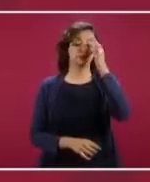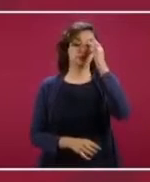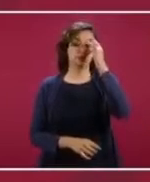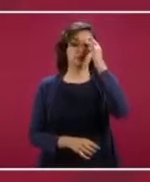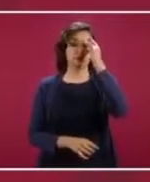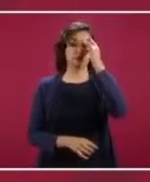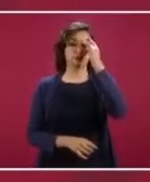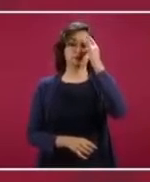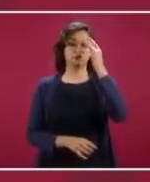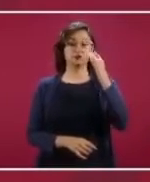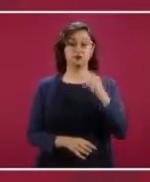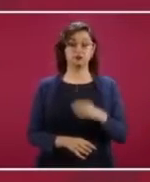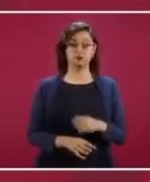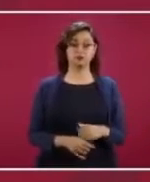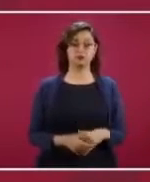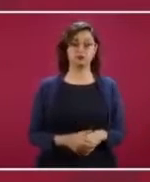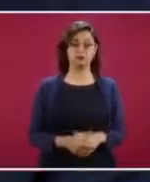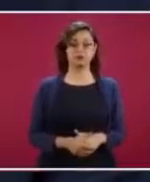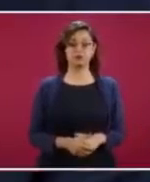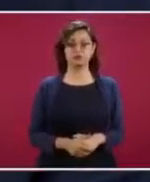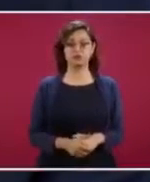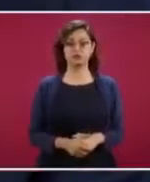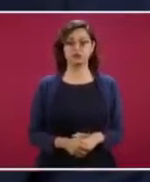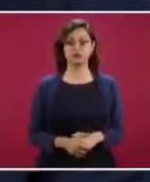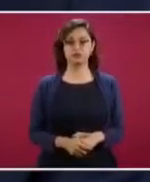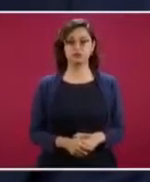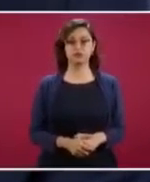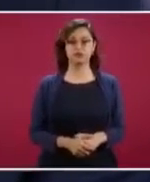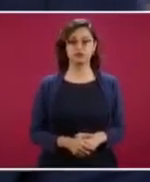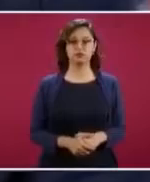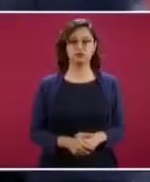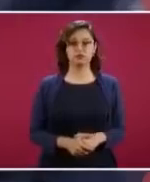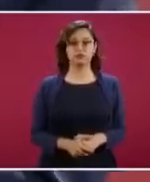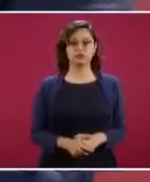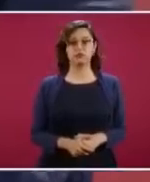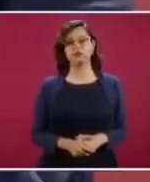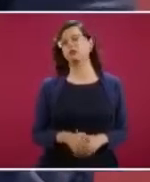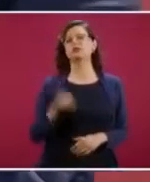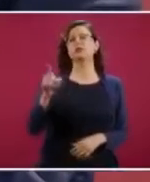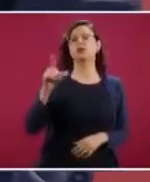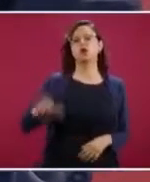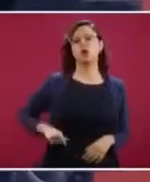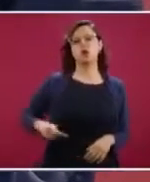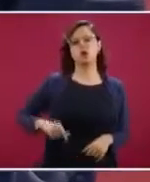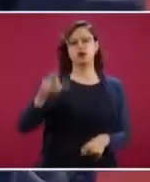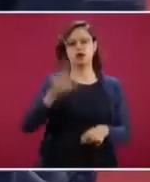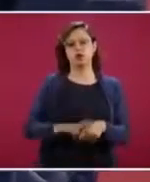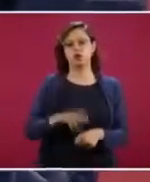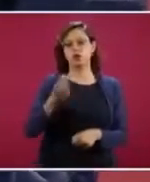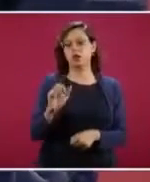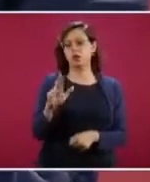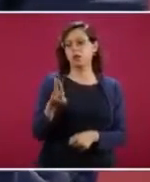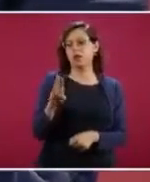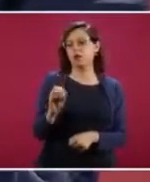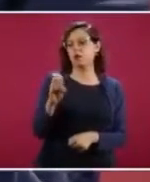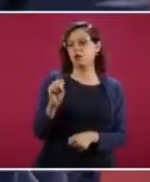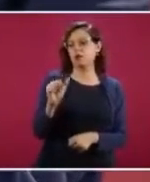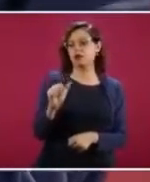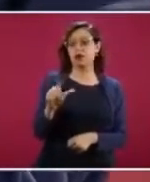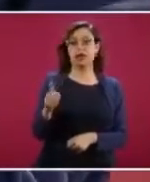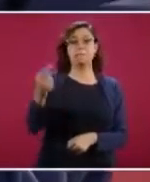aceptar, me refiero al gobernador Miguel Barbosa, fue el primer gobernador en